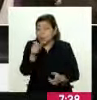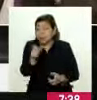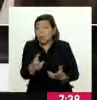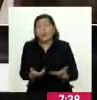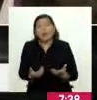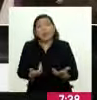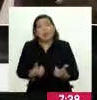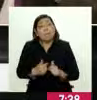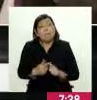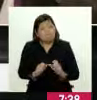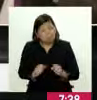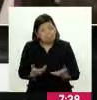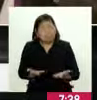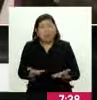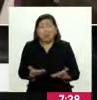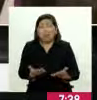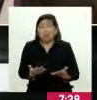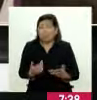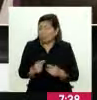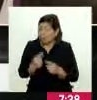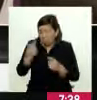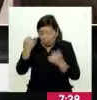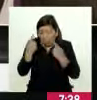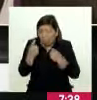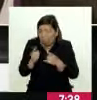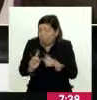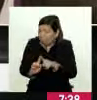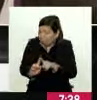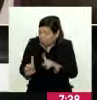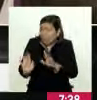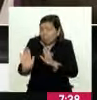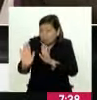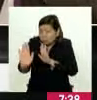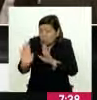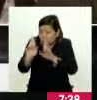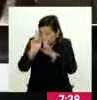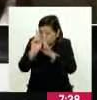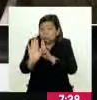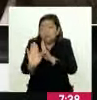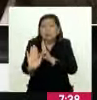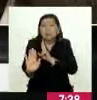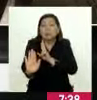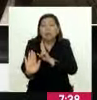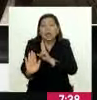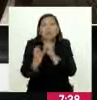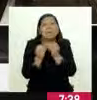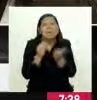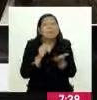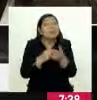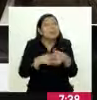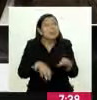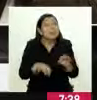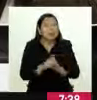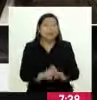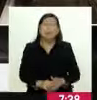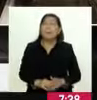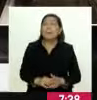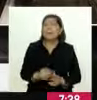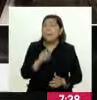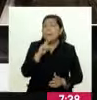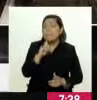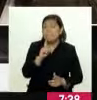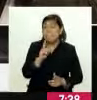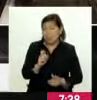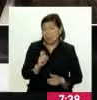dialogar. Podemos tener discusiones muy aireadas, pero siempre entre los parámetros de lo que es el orden. El diálogo